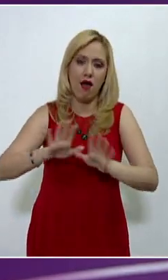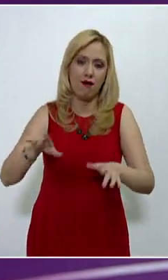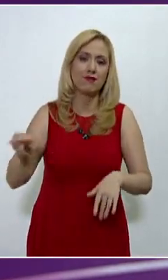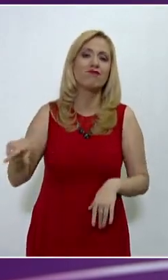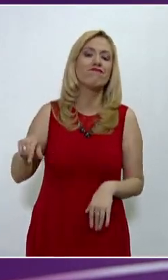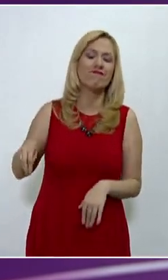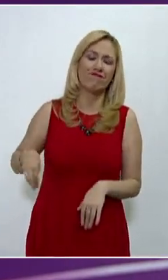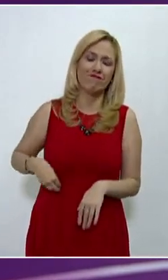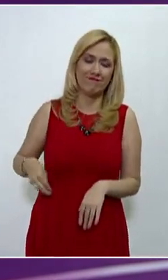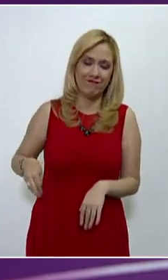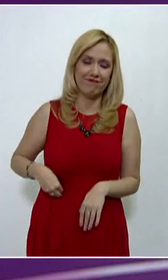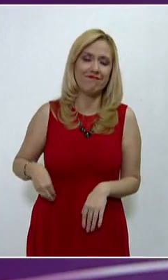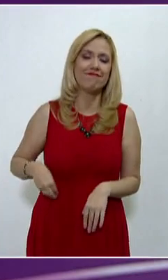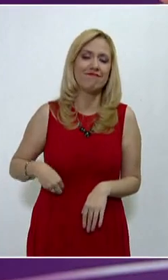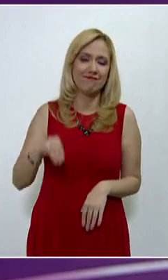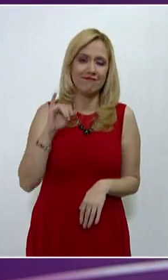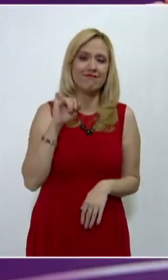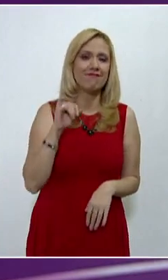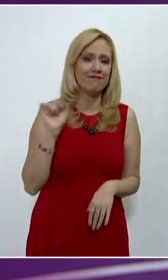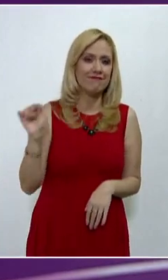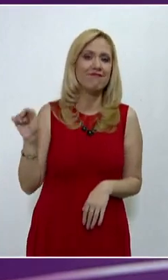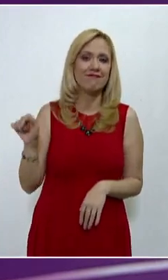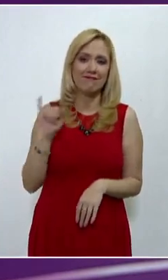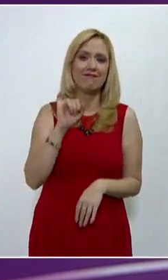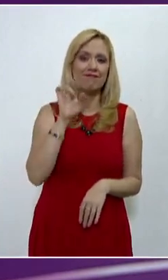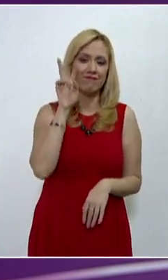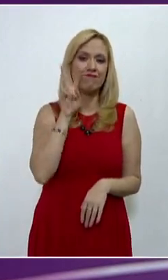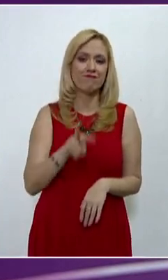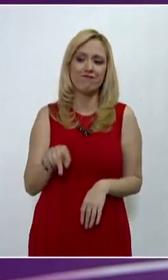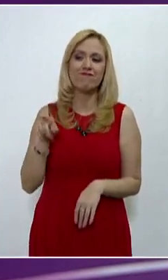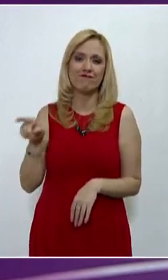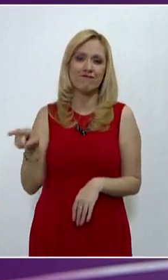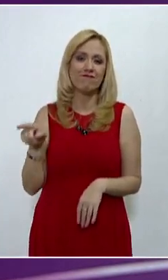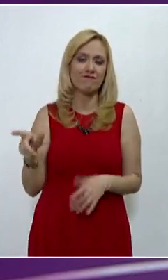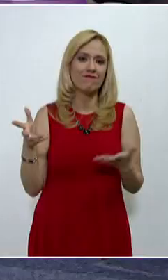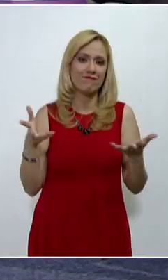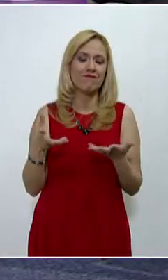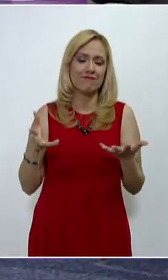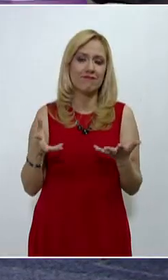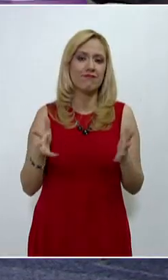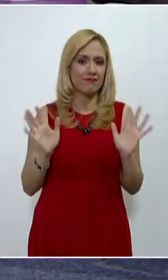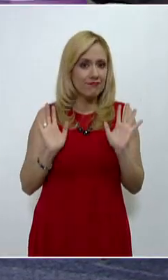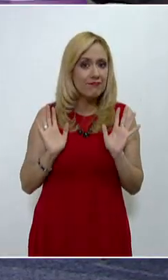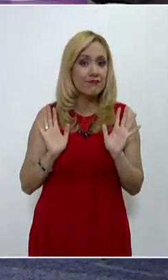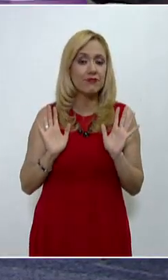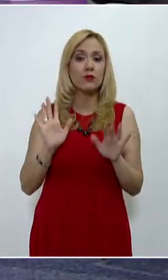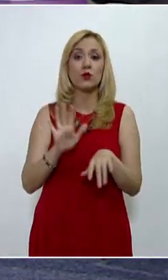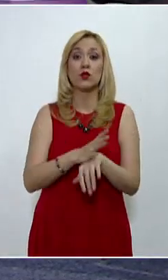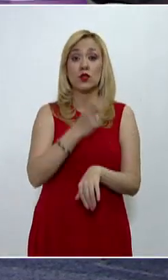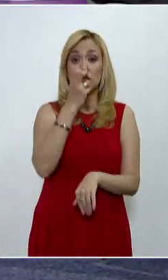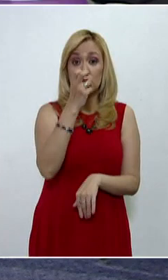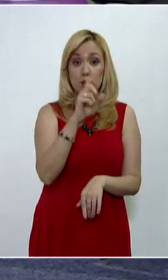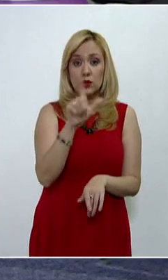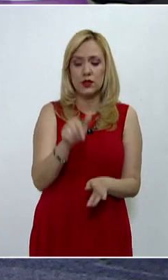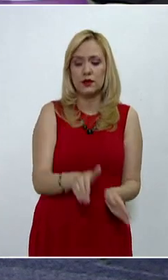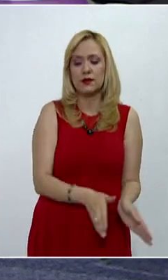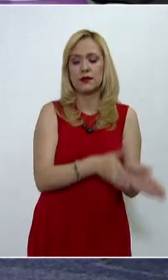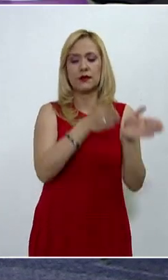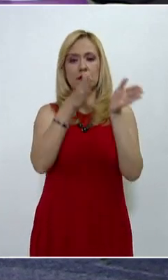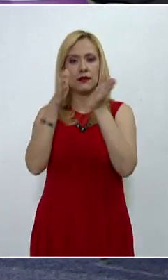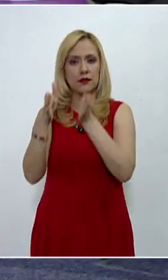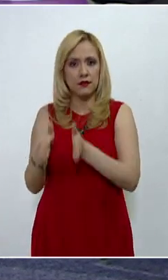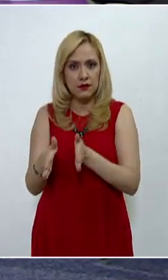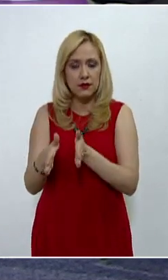que la autoridad judicial determina que en efecto esa persona es culpable. Por consiguiente, como bien lo